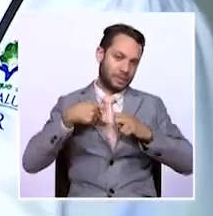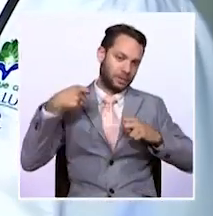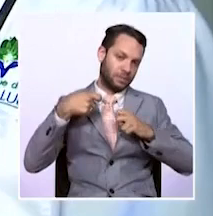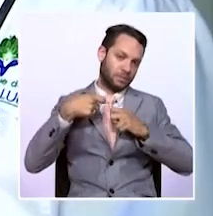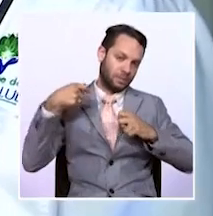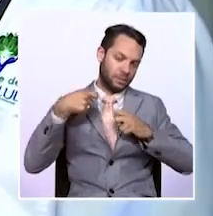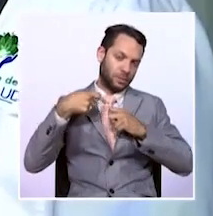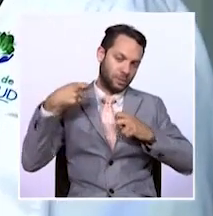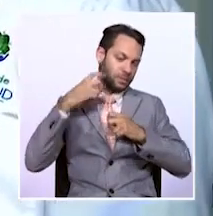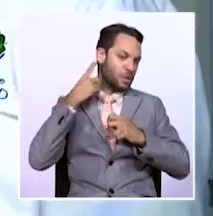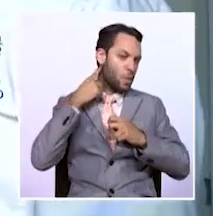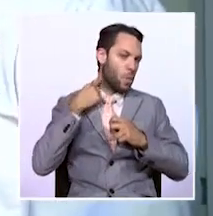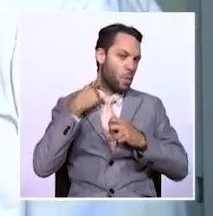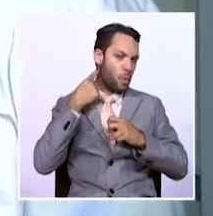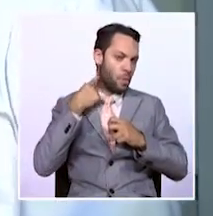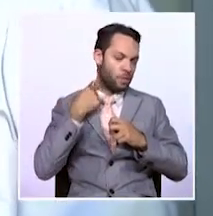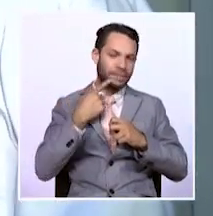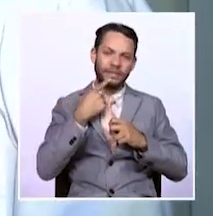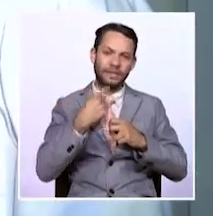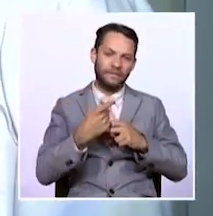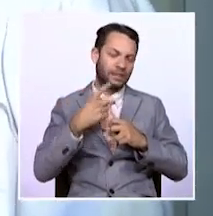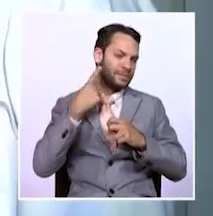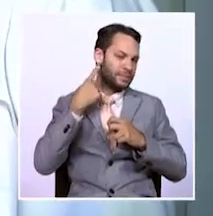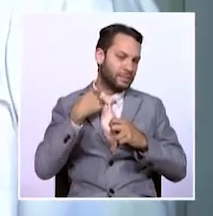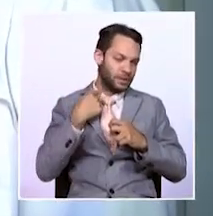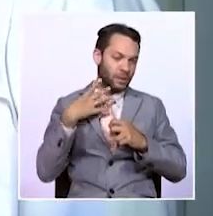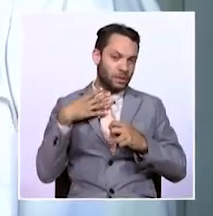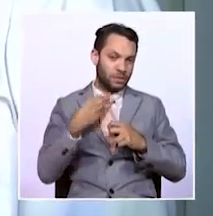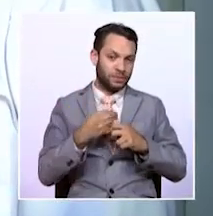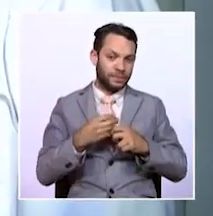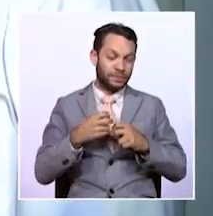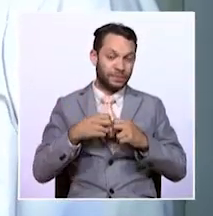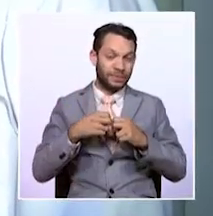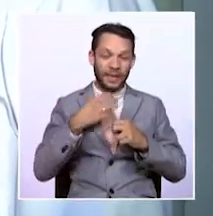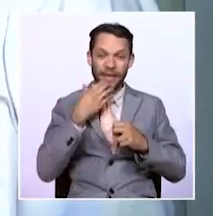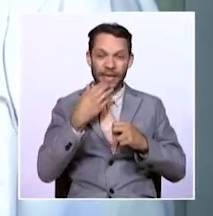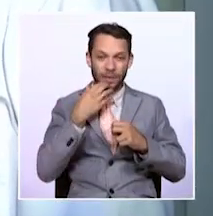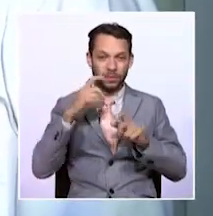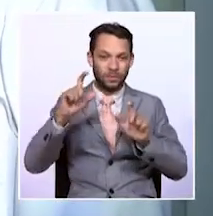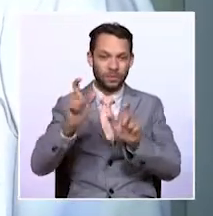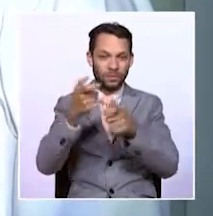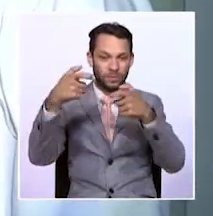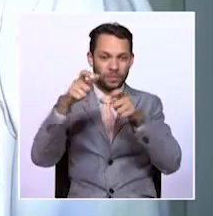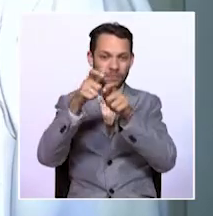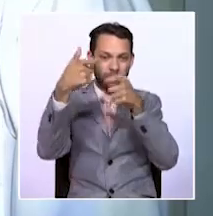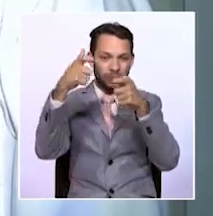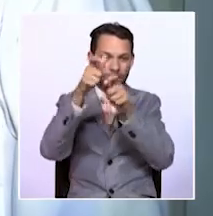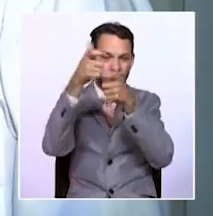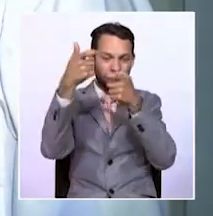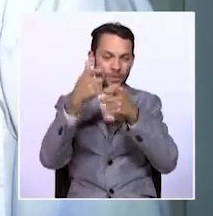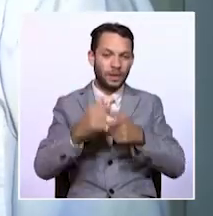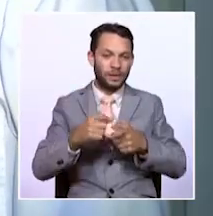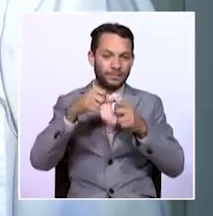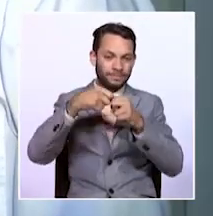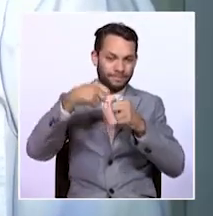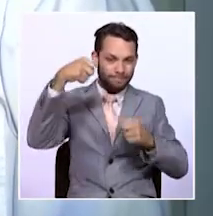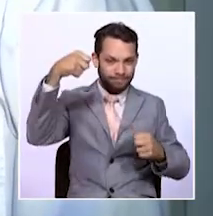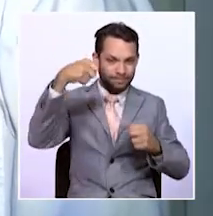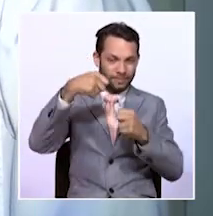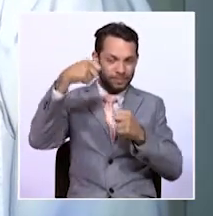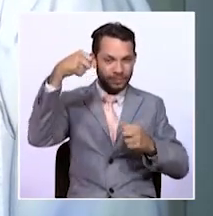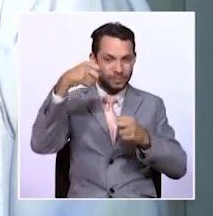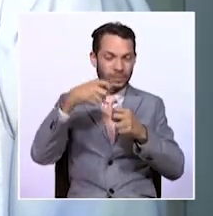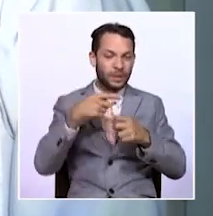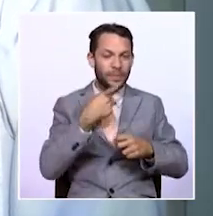músculos cervicales están completamente tensos. O sea, si sostenemos un resorte durante 2-3 horas, pues vamos a tener fatiga muscular, pero si eso lo